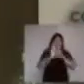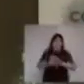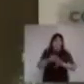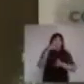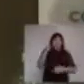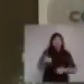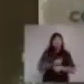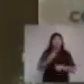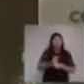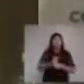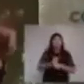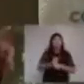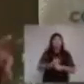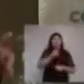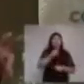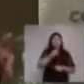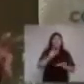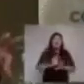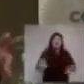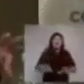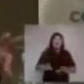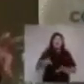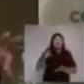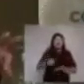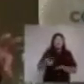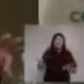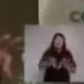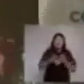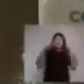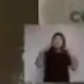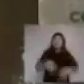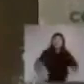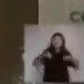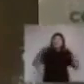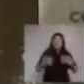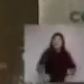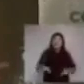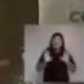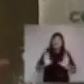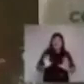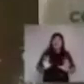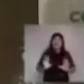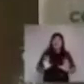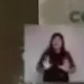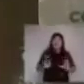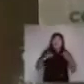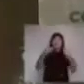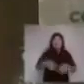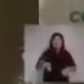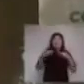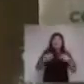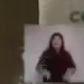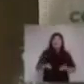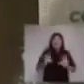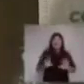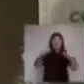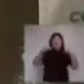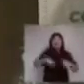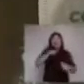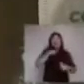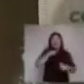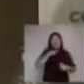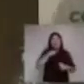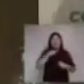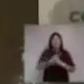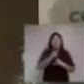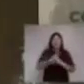Buenos Aires. Pido que no lo repitan en otros medios nacionales. Estamos hablando acá en Jujuy. Por favor, a todos los medios que están tomando.